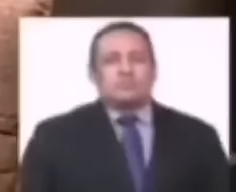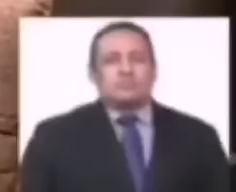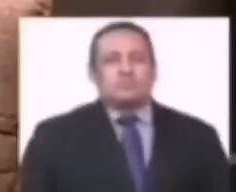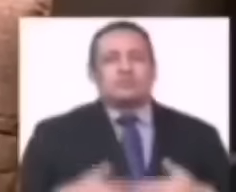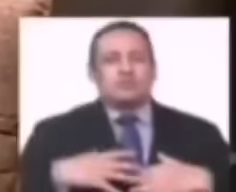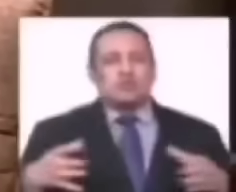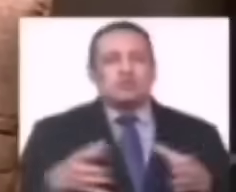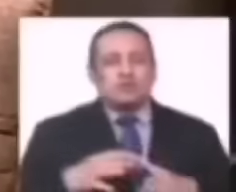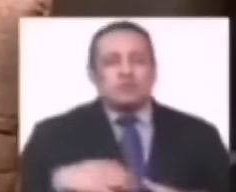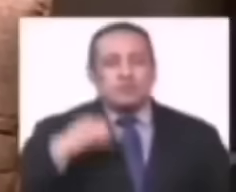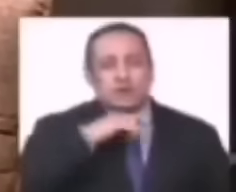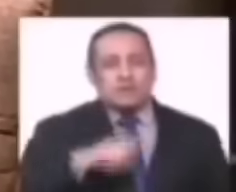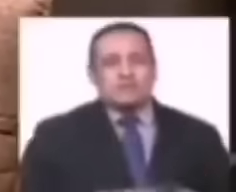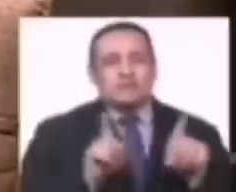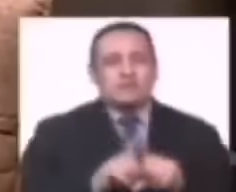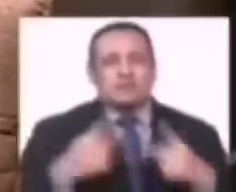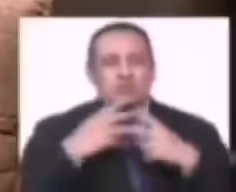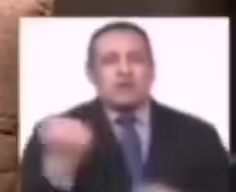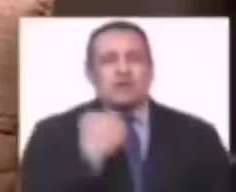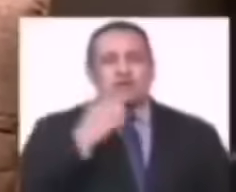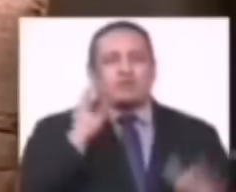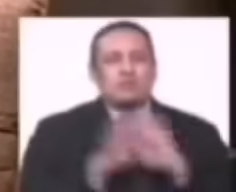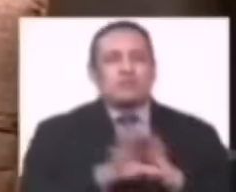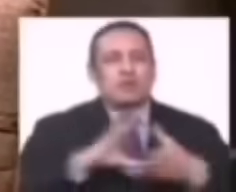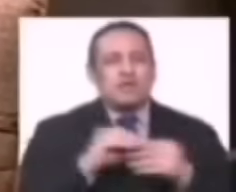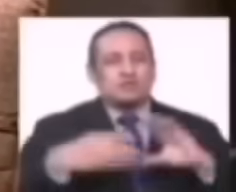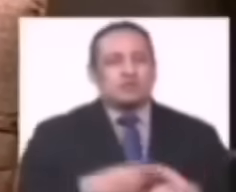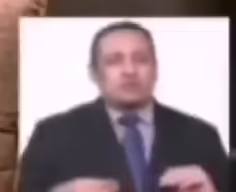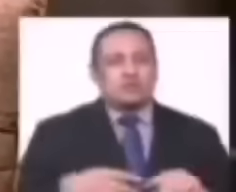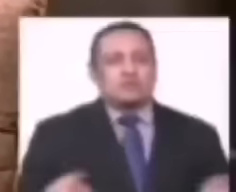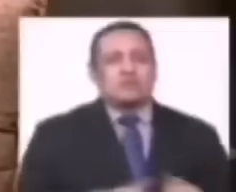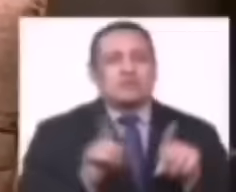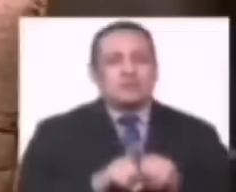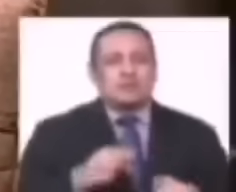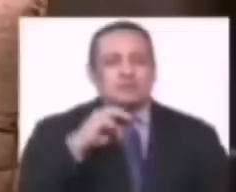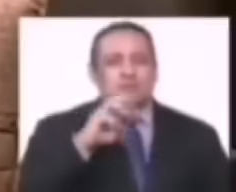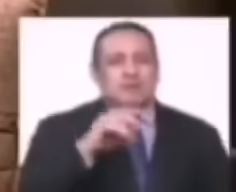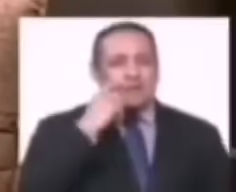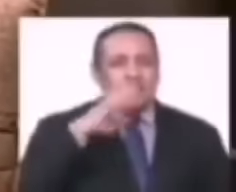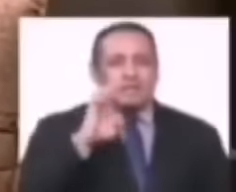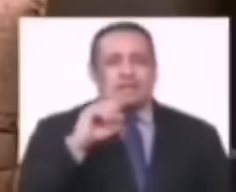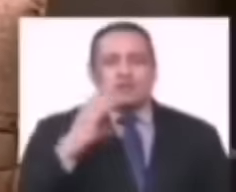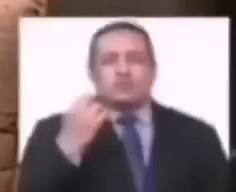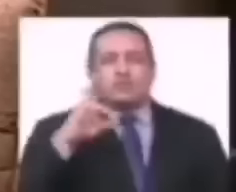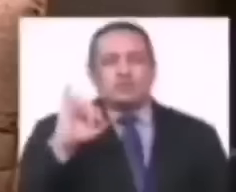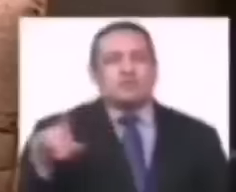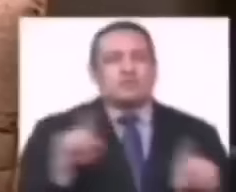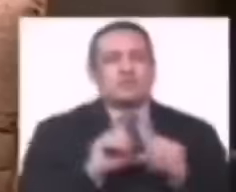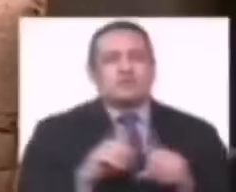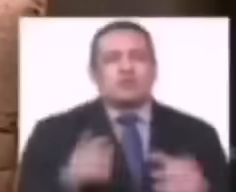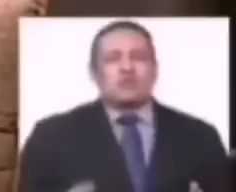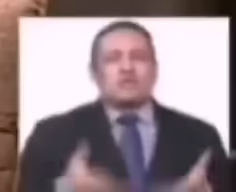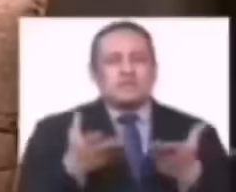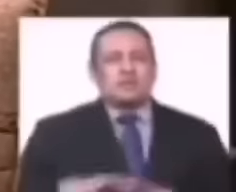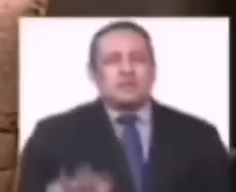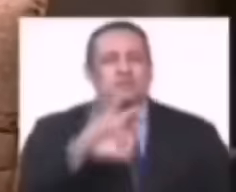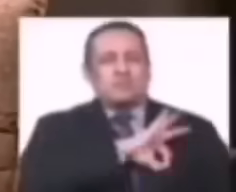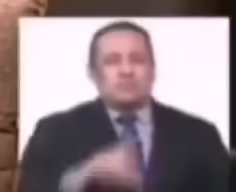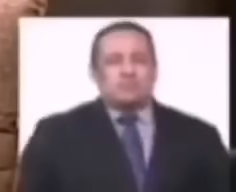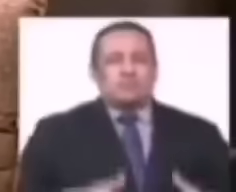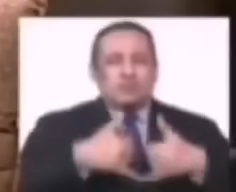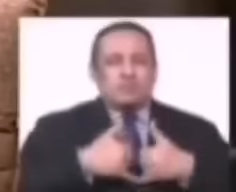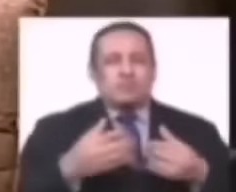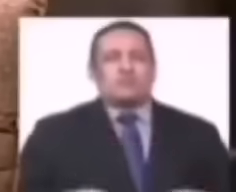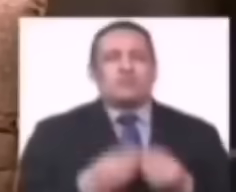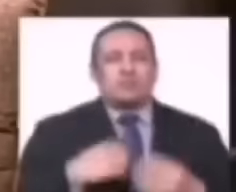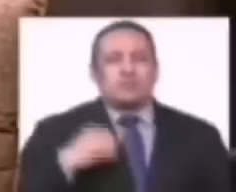Nosotras las mujeres nos hemos ganado un lugar en la historia. A María Curie, siempre pongo ese ejemplo, no le dieron el premio Nobel porque era